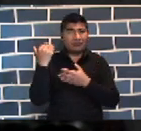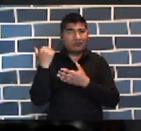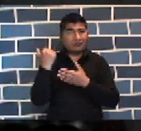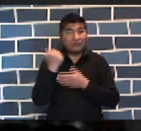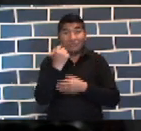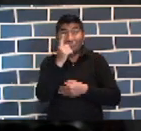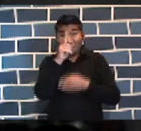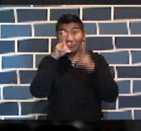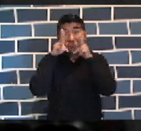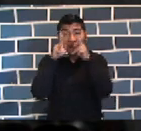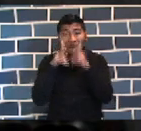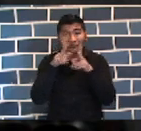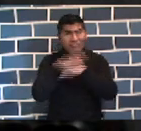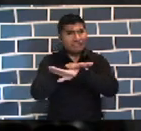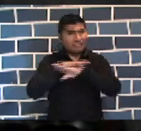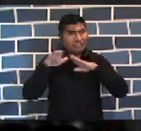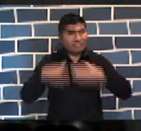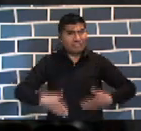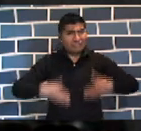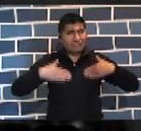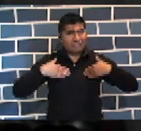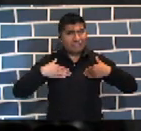Una persona que no vive la